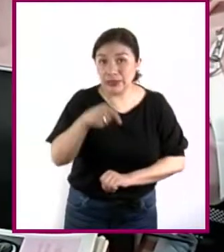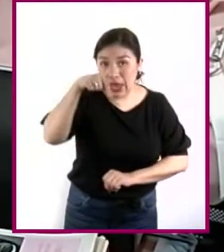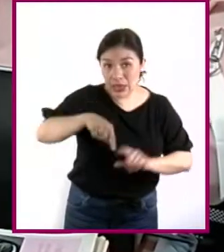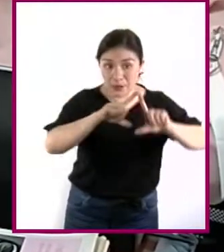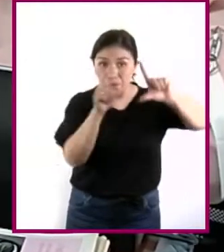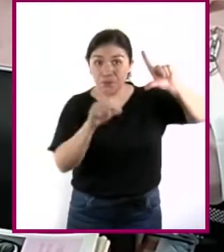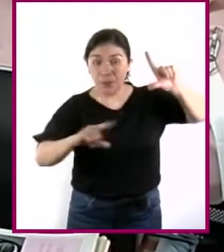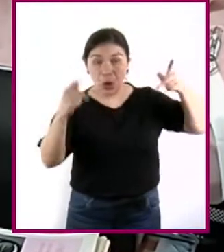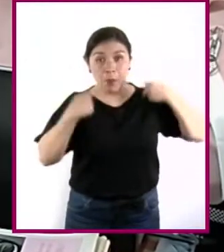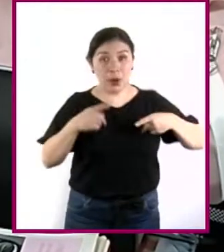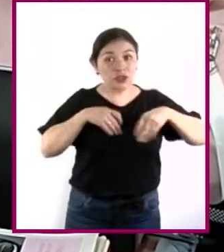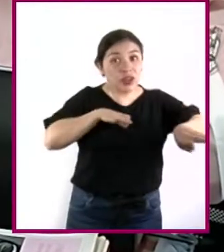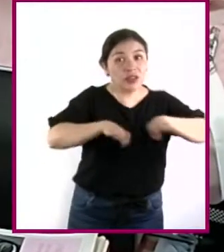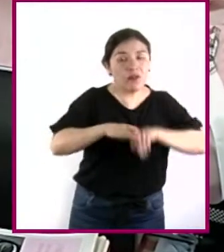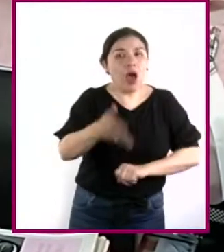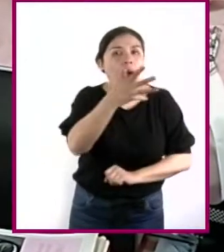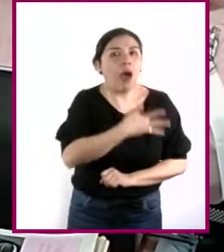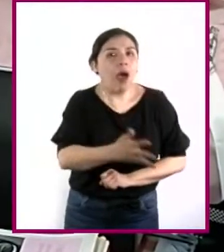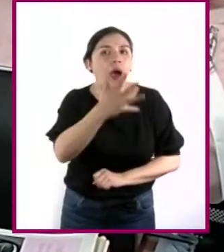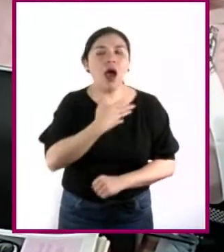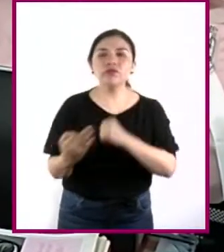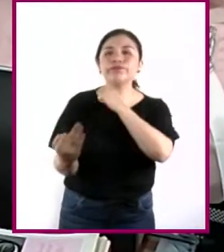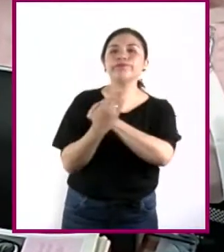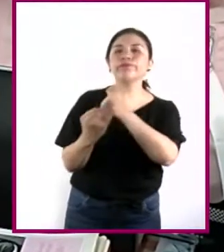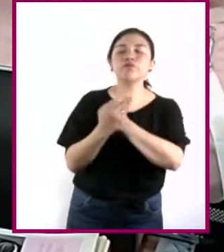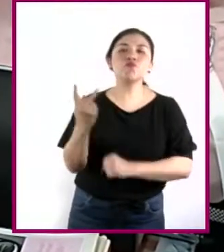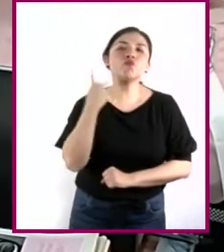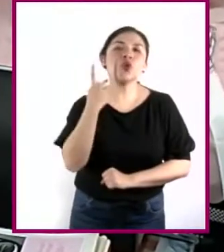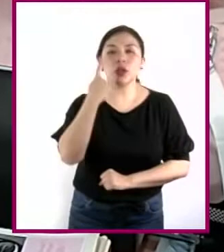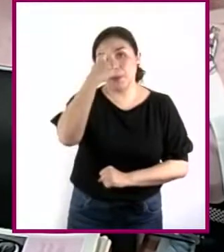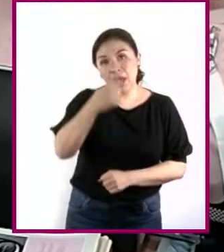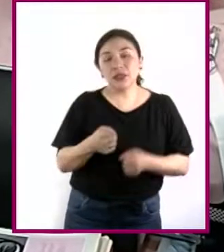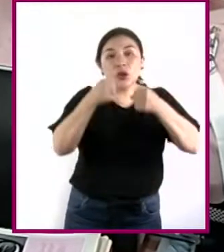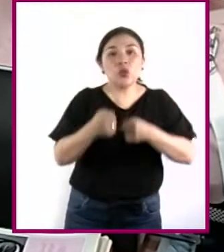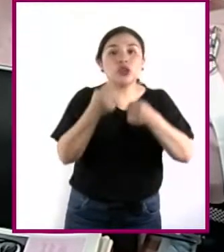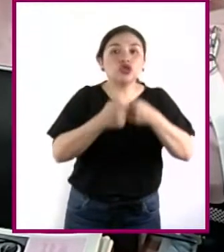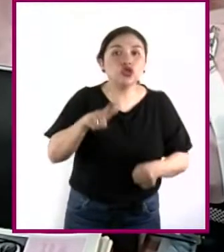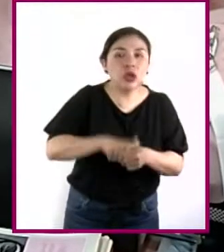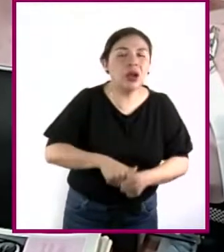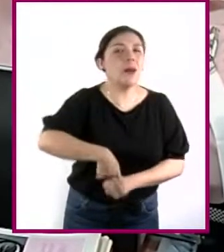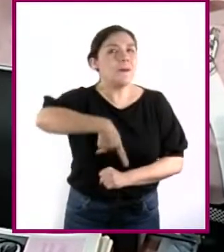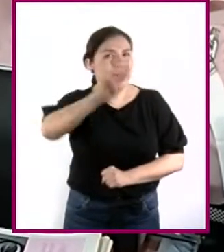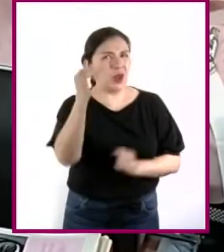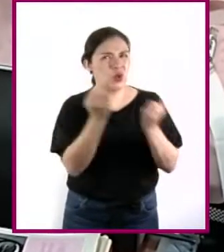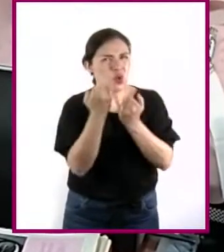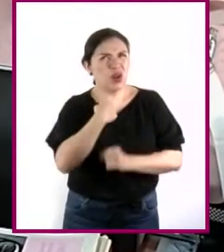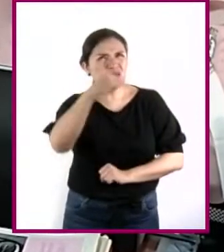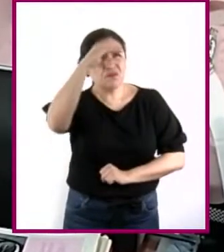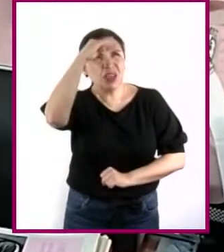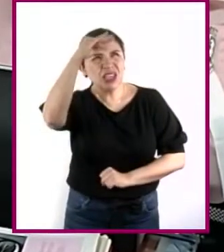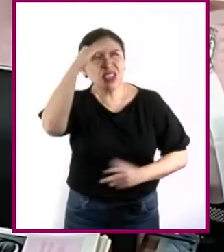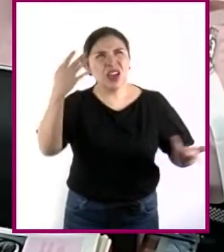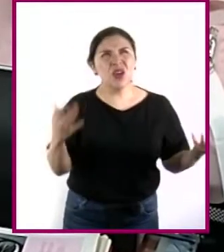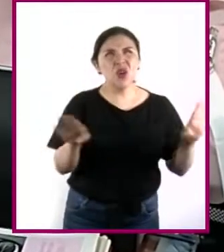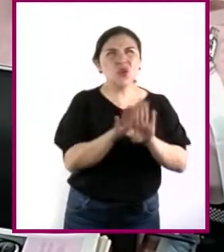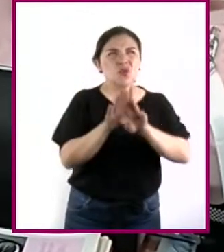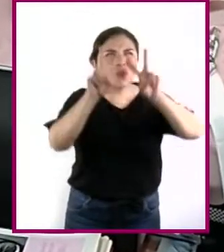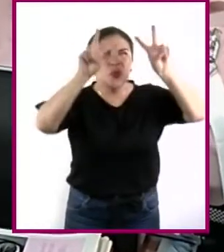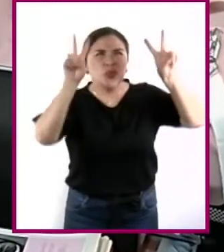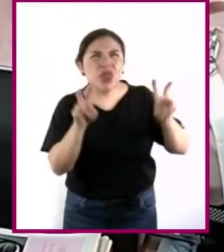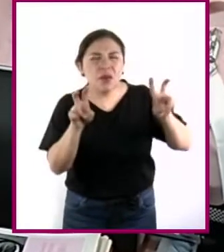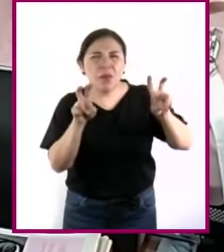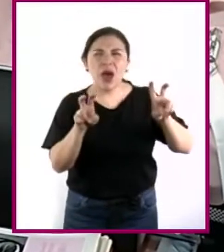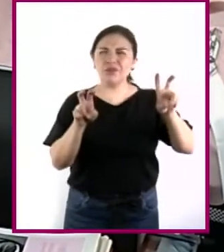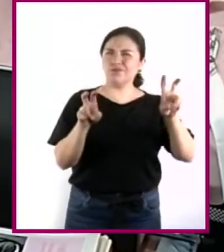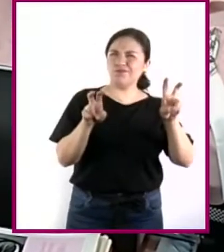México los trabajadores cuenten con esas políticas de seguridad social, aunque también me dejó pensando acerca del tema de